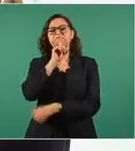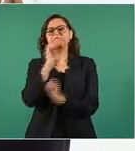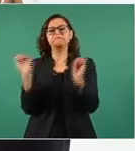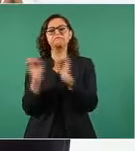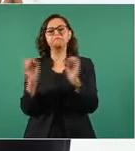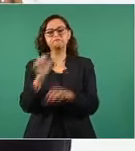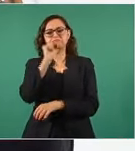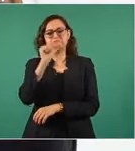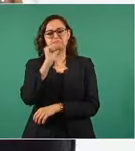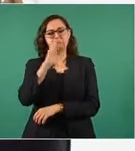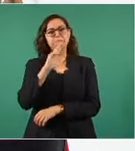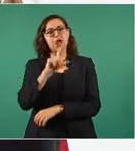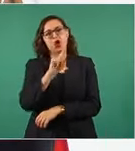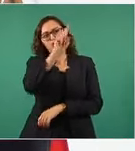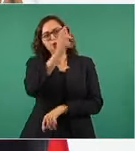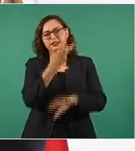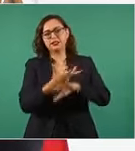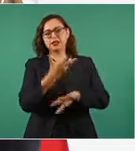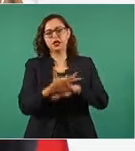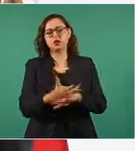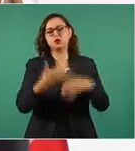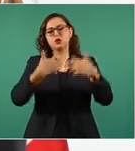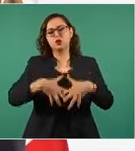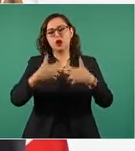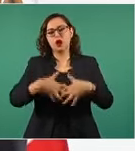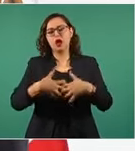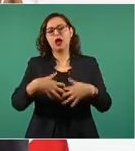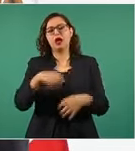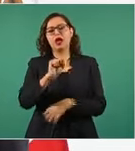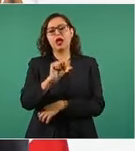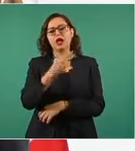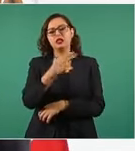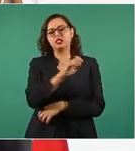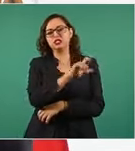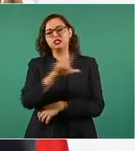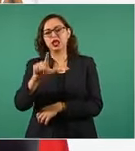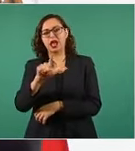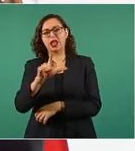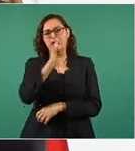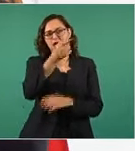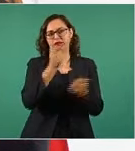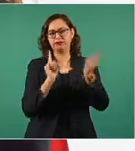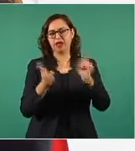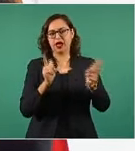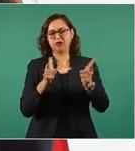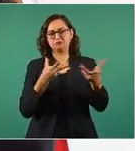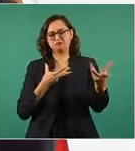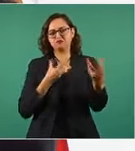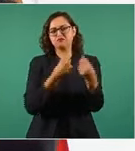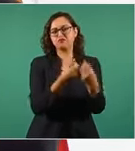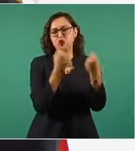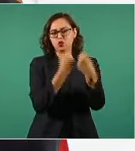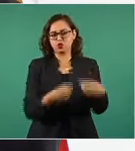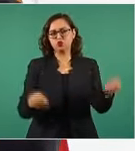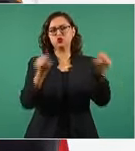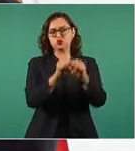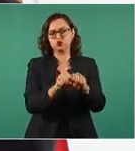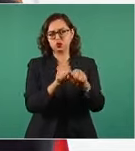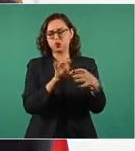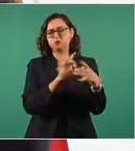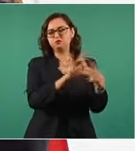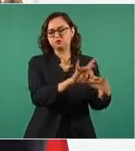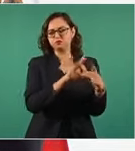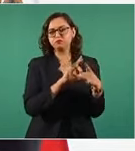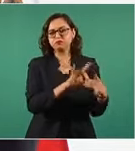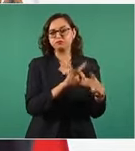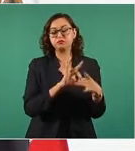Shell para compartir la refinería Deer Park de Houston, Texas. Este año se